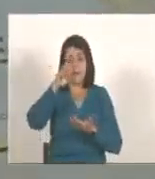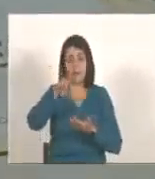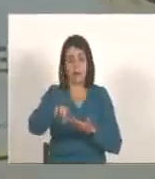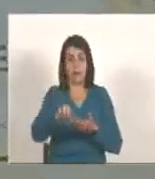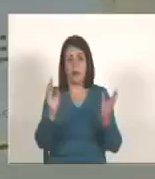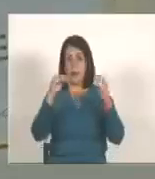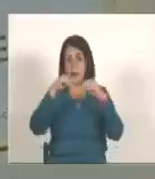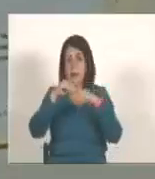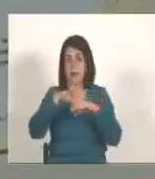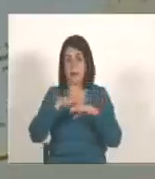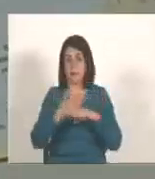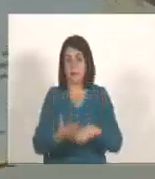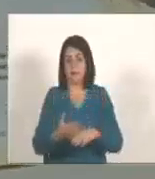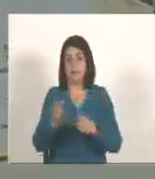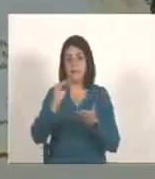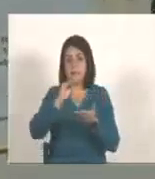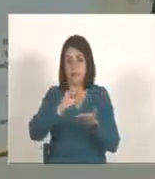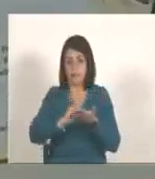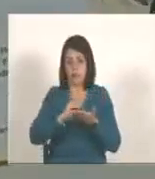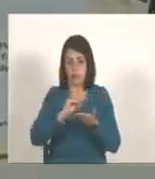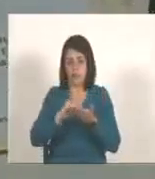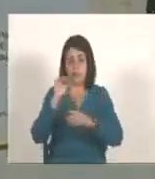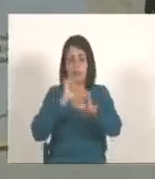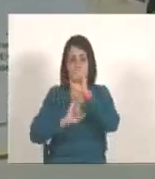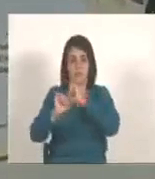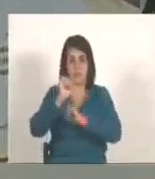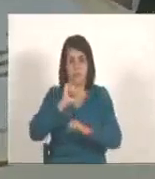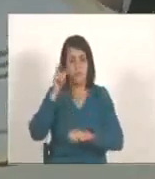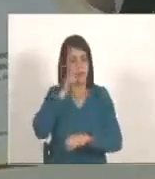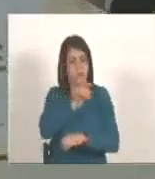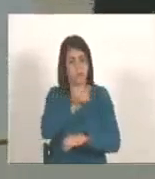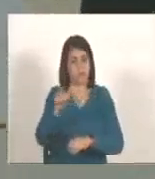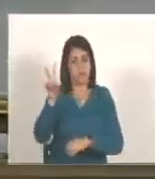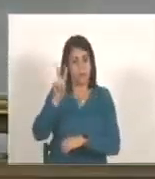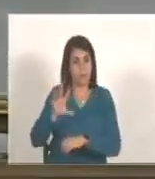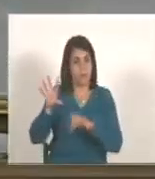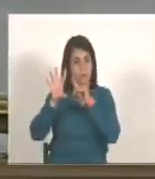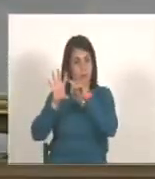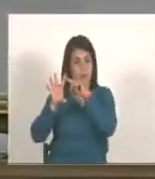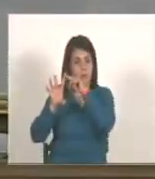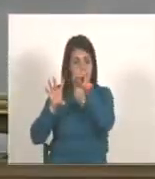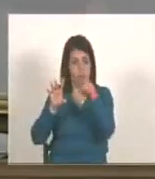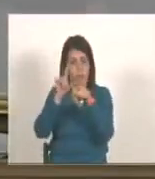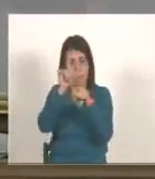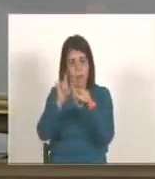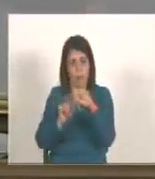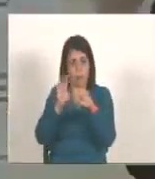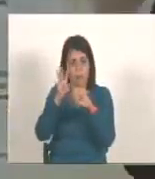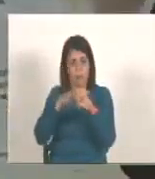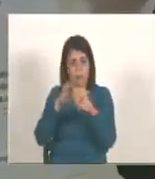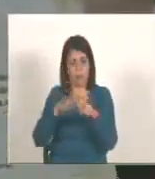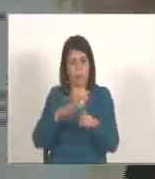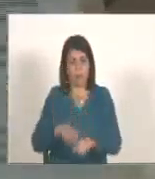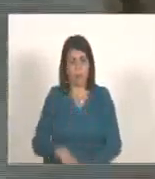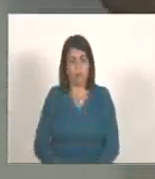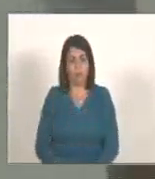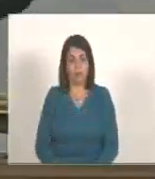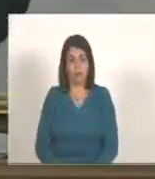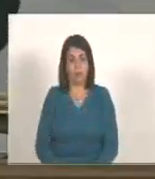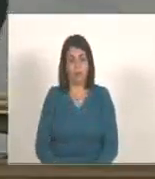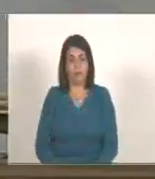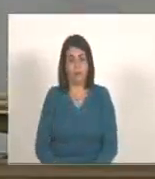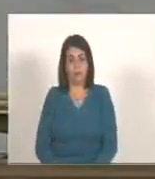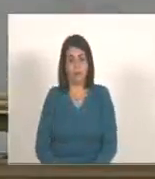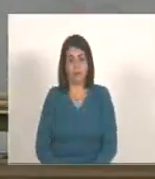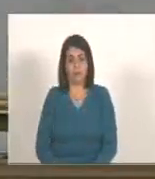los acuerdos para la ratificación y defensa de la soberanía de Venezuela sobre la Guayana Esequiba.